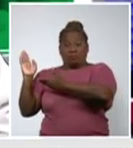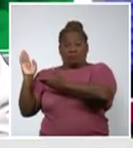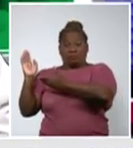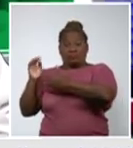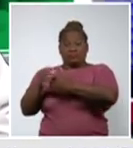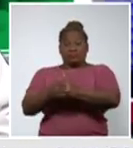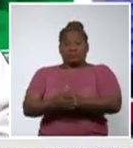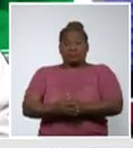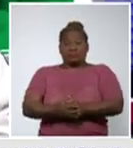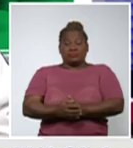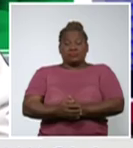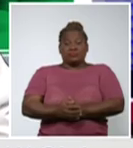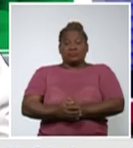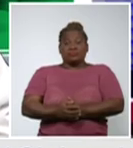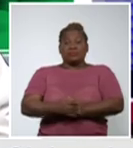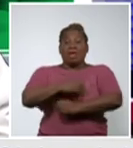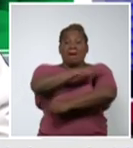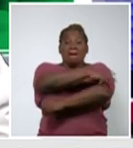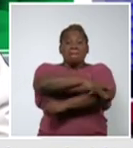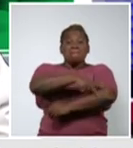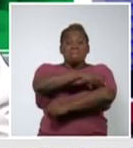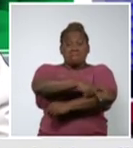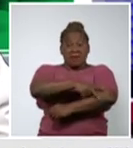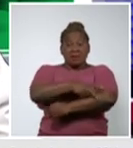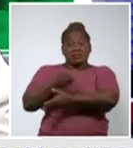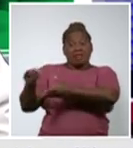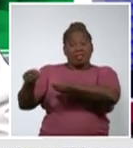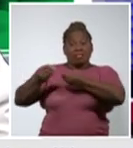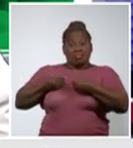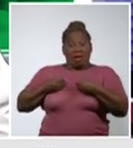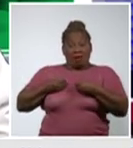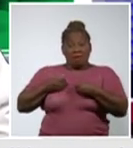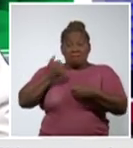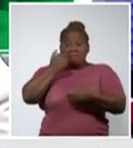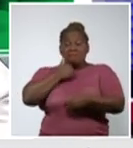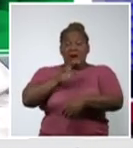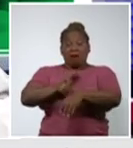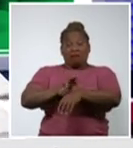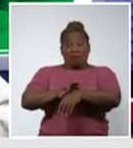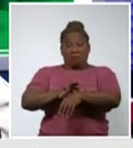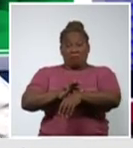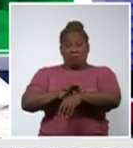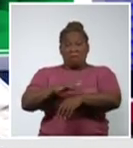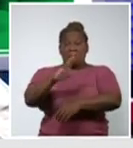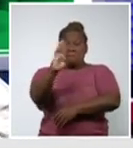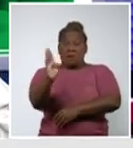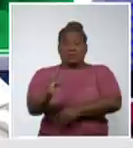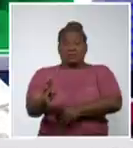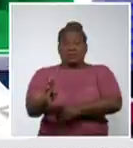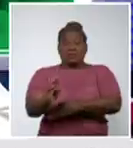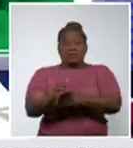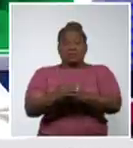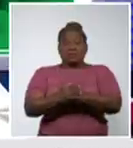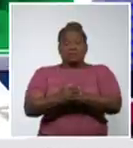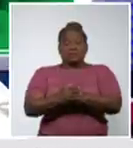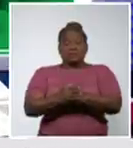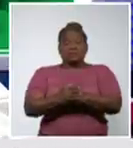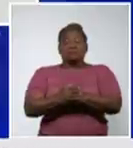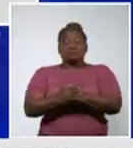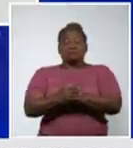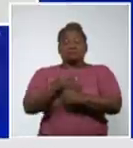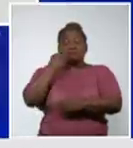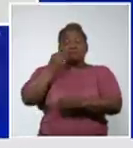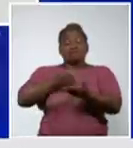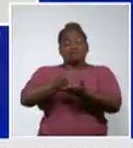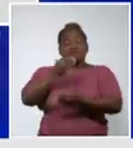con los países que aportan el mayor número de casos. Brasil que continúa preocupando al